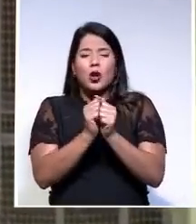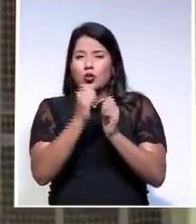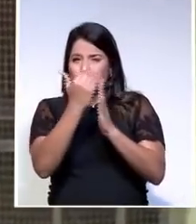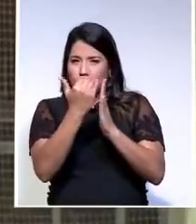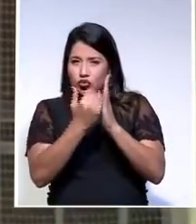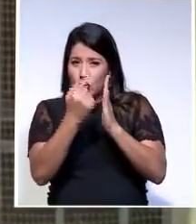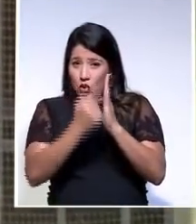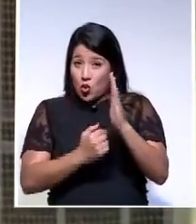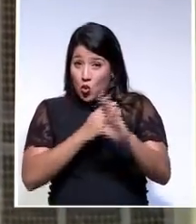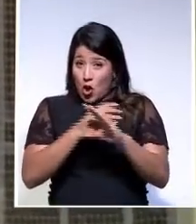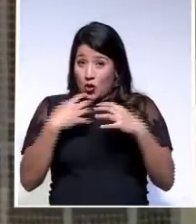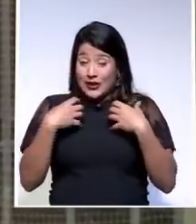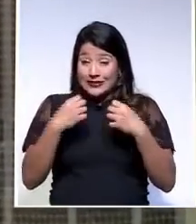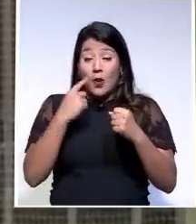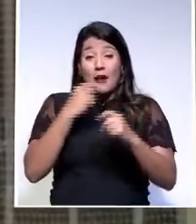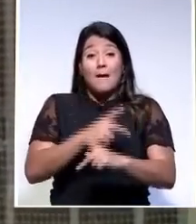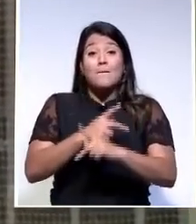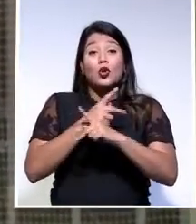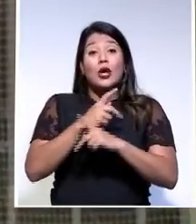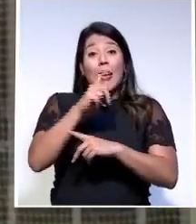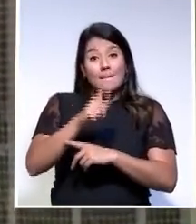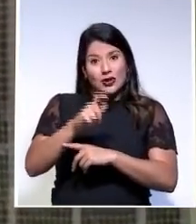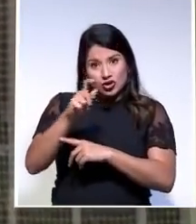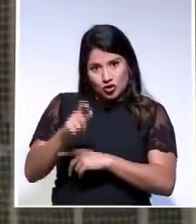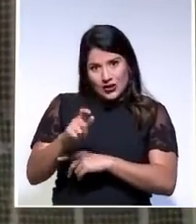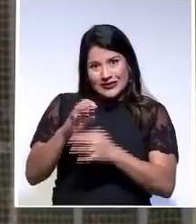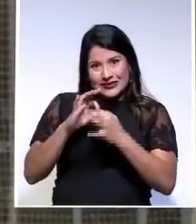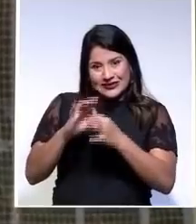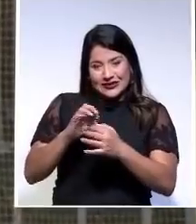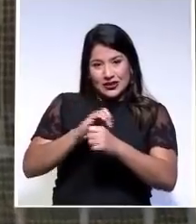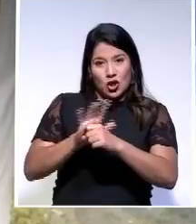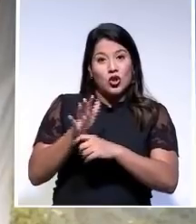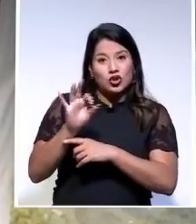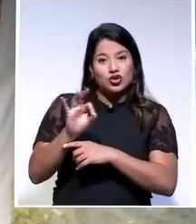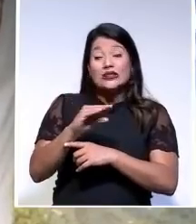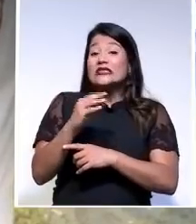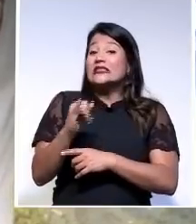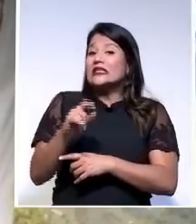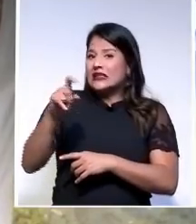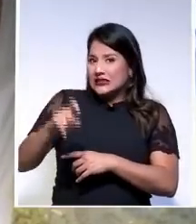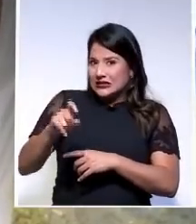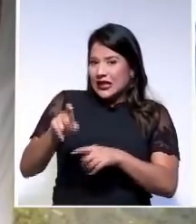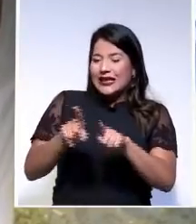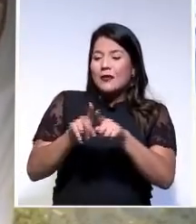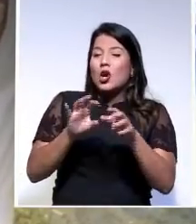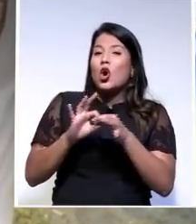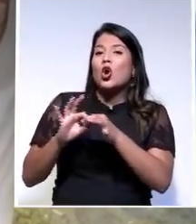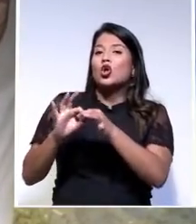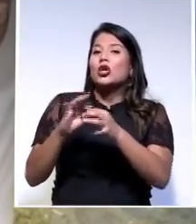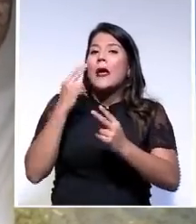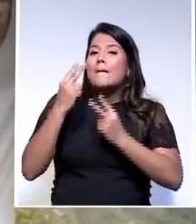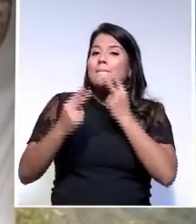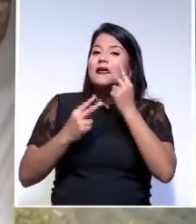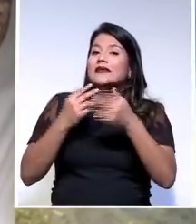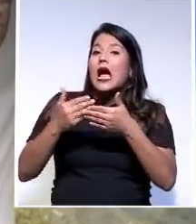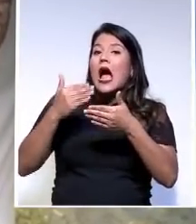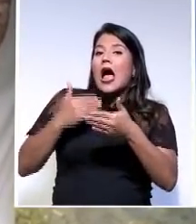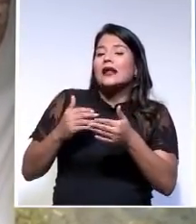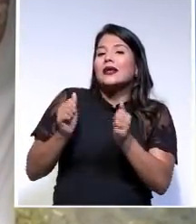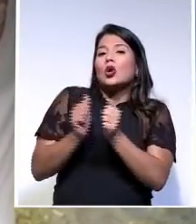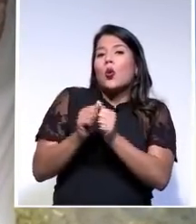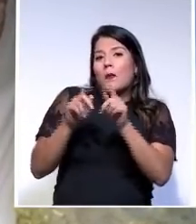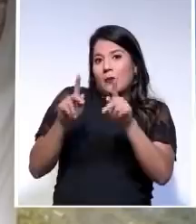la protección de las personas contra el COVID-19. Además de ser necesario, se coordinará la visita previamente con la persona